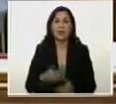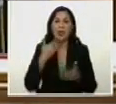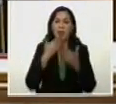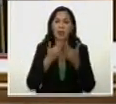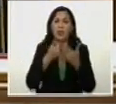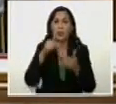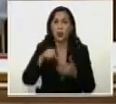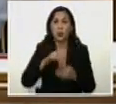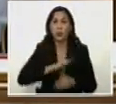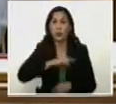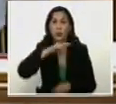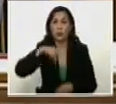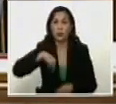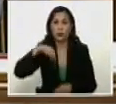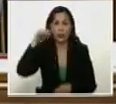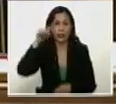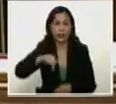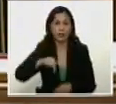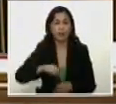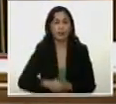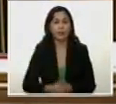Agradecemos, hoy están con nosotros aquí.